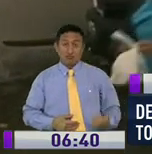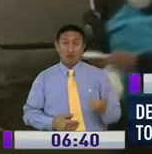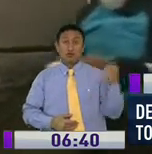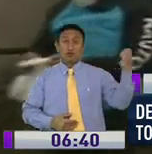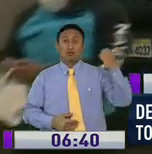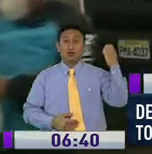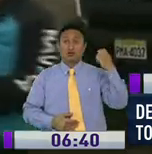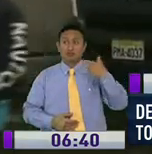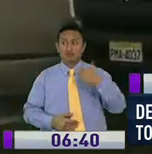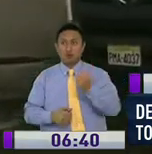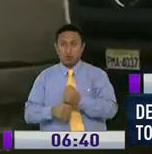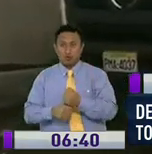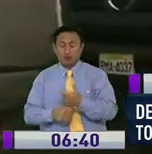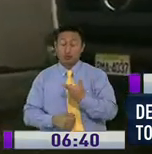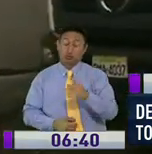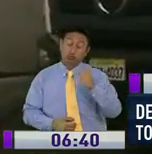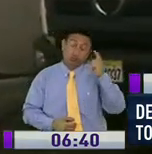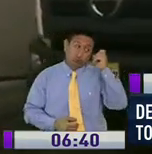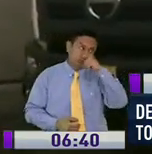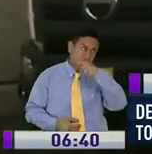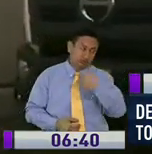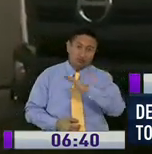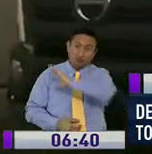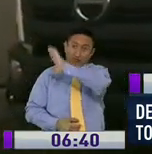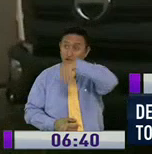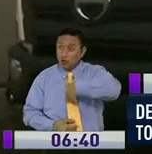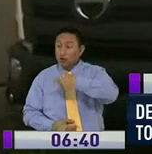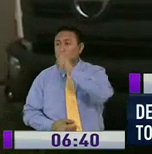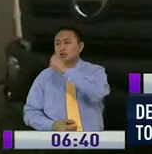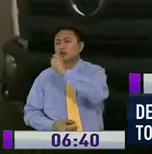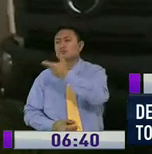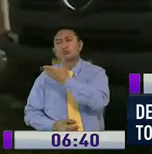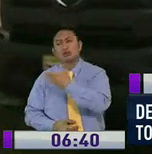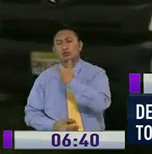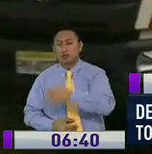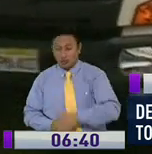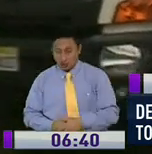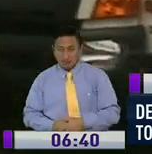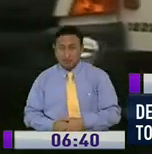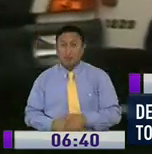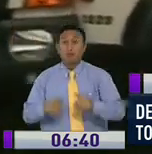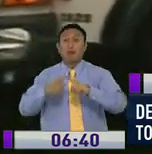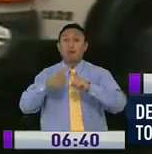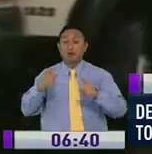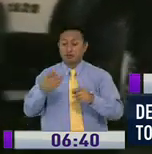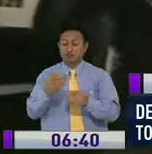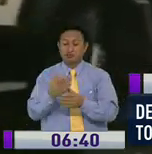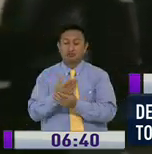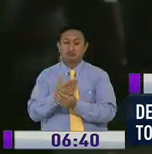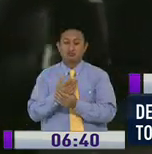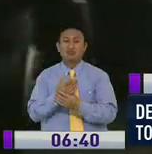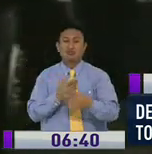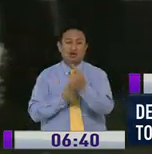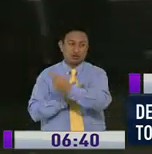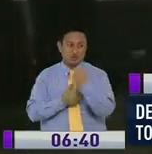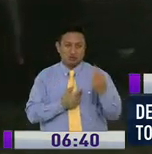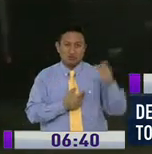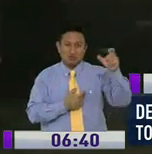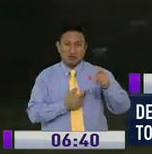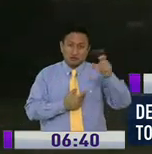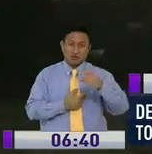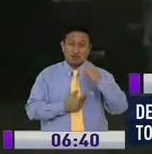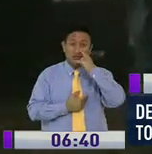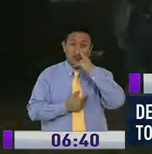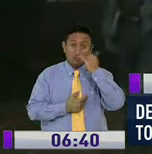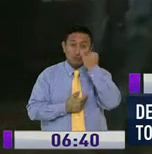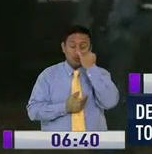emergencia conseguirlos ha sido un poco complicado porque todo el mundo ha solicitado el abastecimiento. Sin embargo, nosotros tratamos de dotar al personal